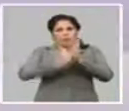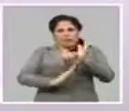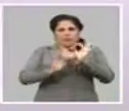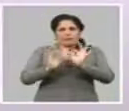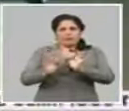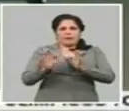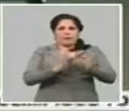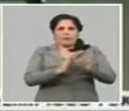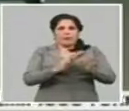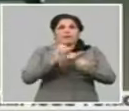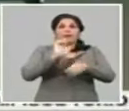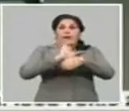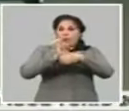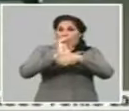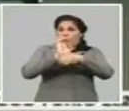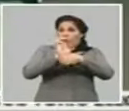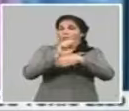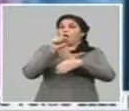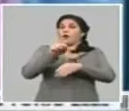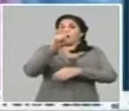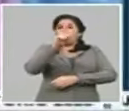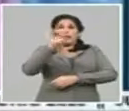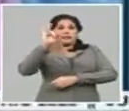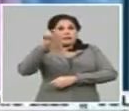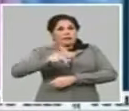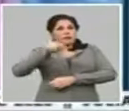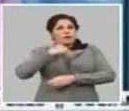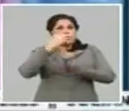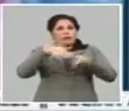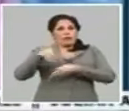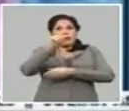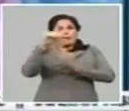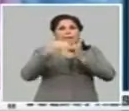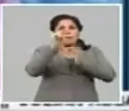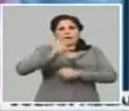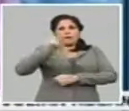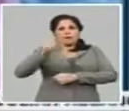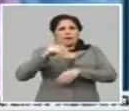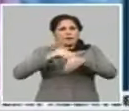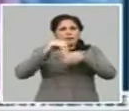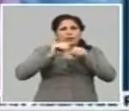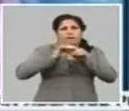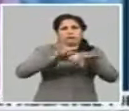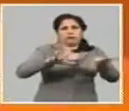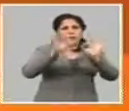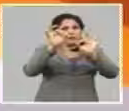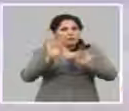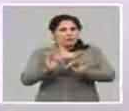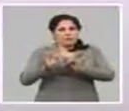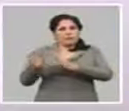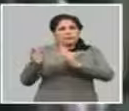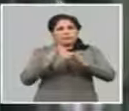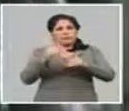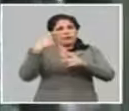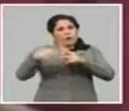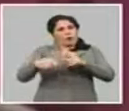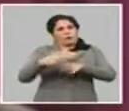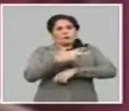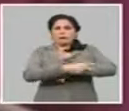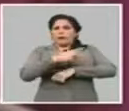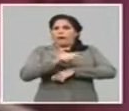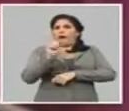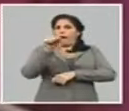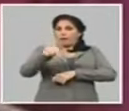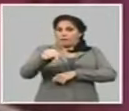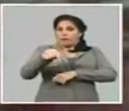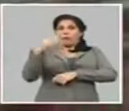en ecuador se registran 27 muertos y más de 1000 personas contratadas por 19 mientras tanto